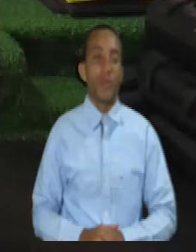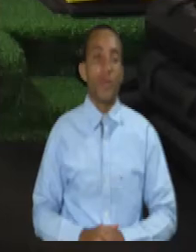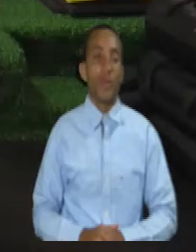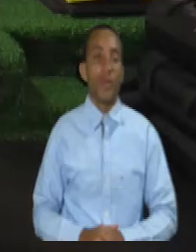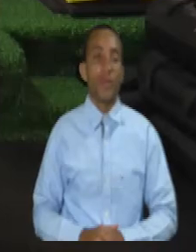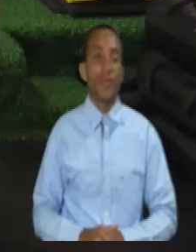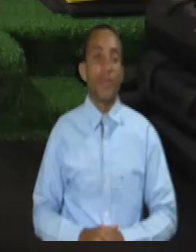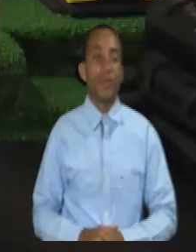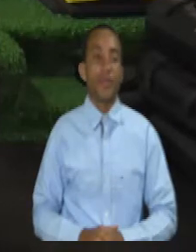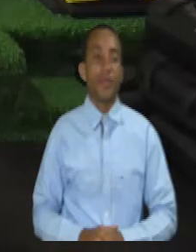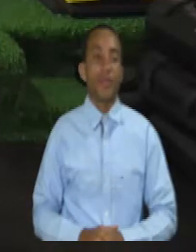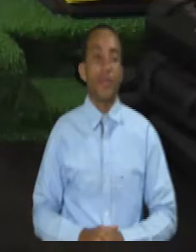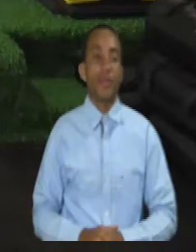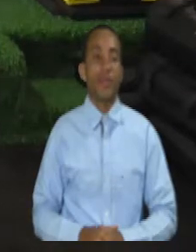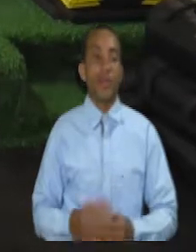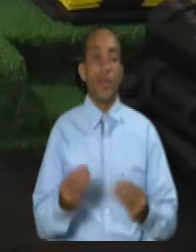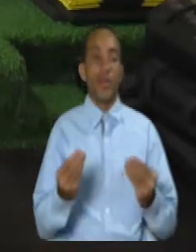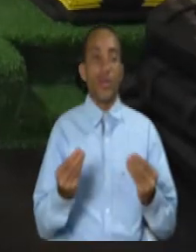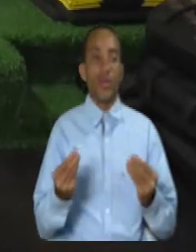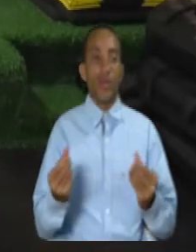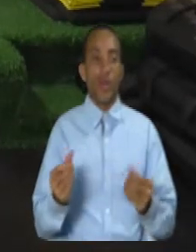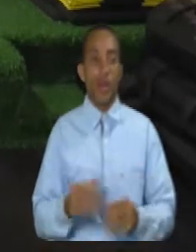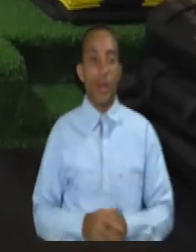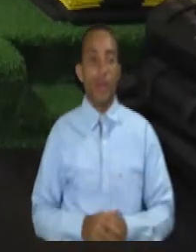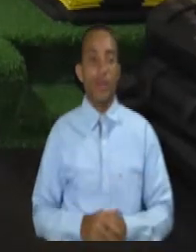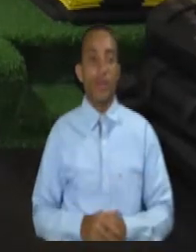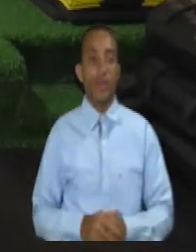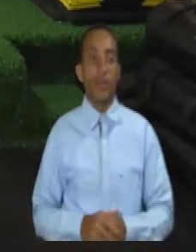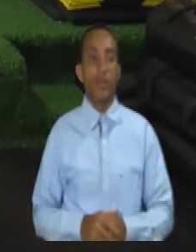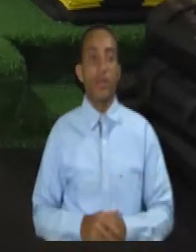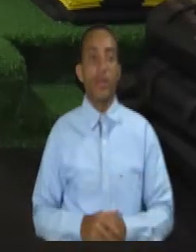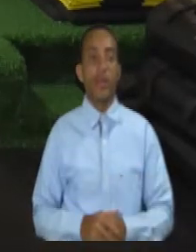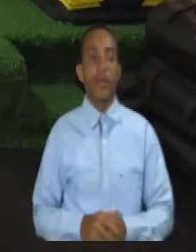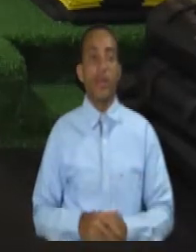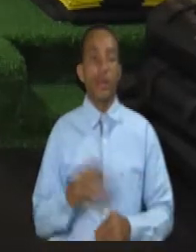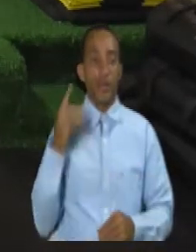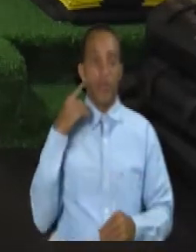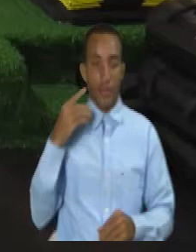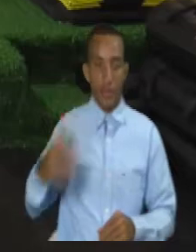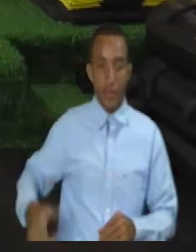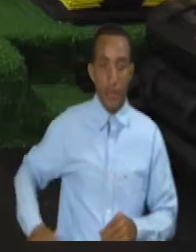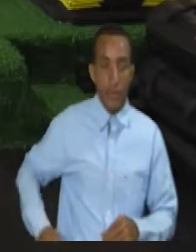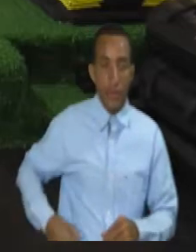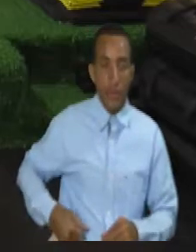Muy bien, Kiara, dale suavecito, muy bien. Ahora vamos a llevar el cuádriceps atrás.